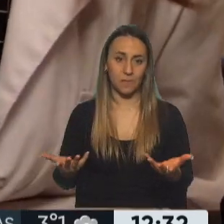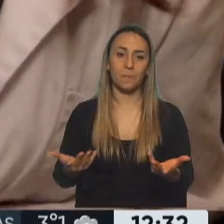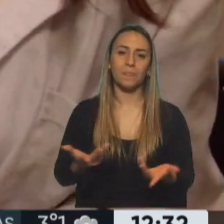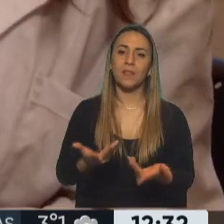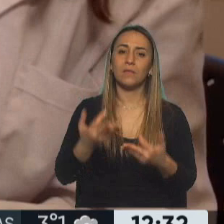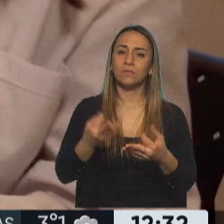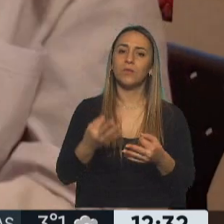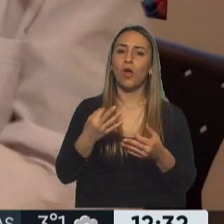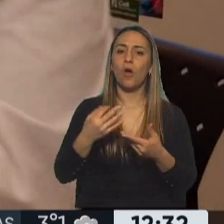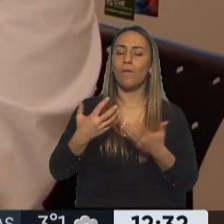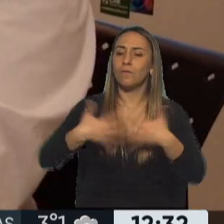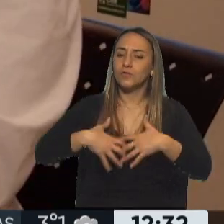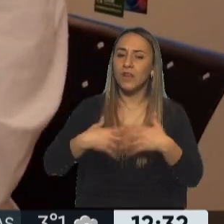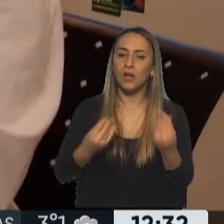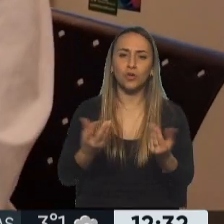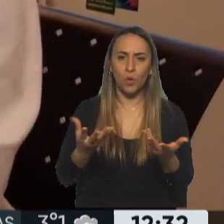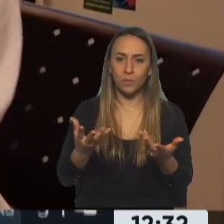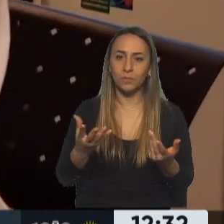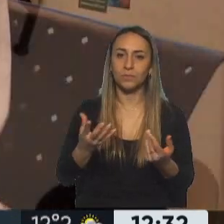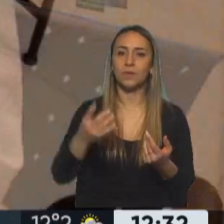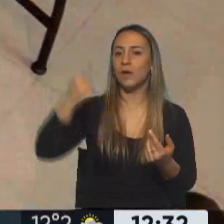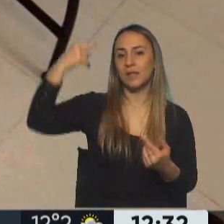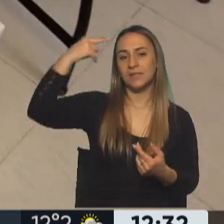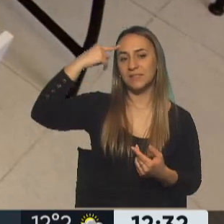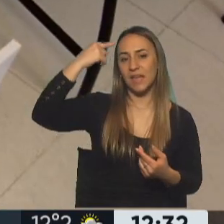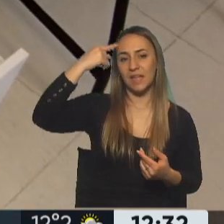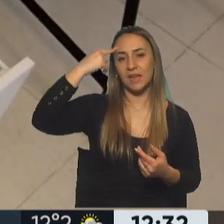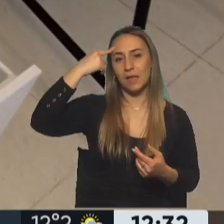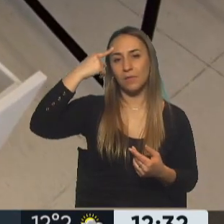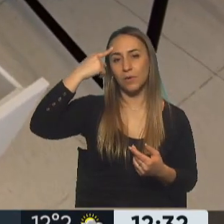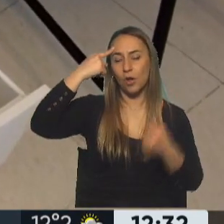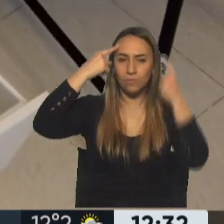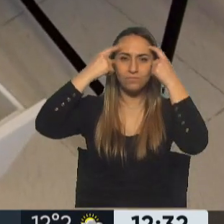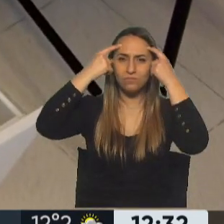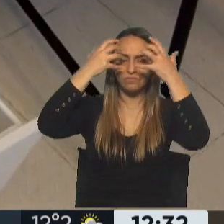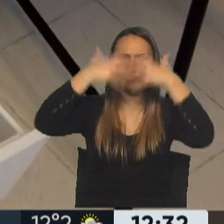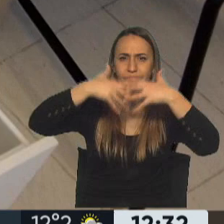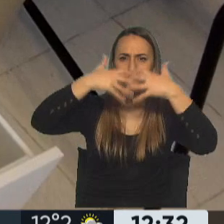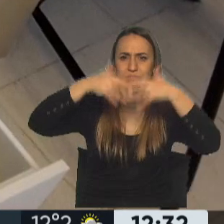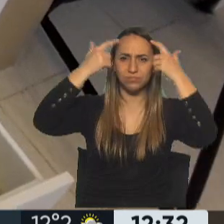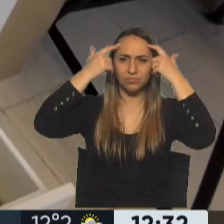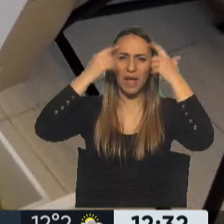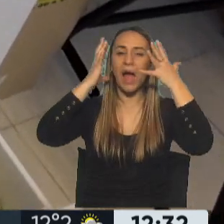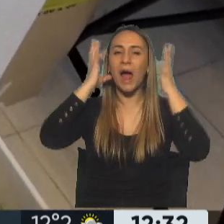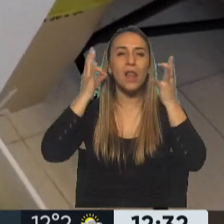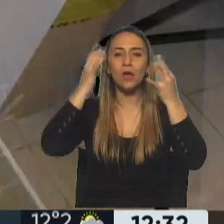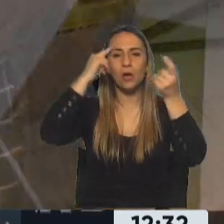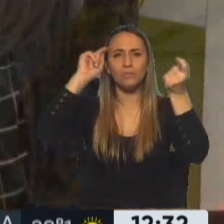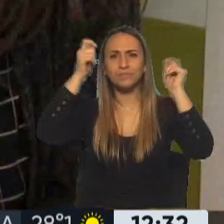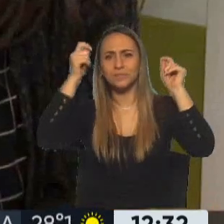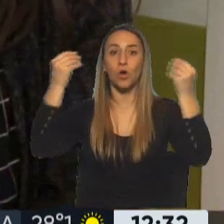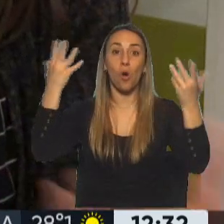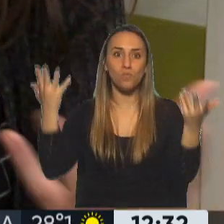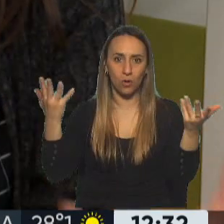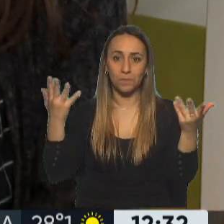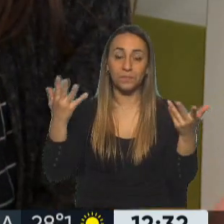los circuitos neuronales que están detrás de estas patologías y ver cómo pueden estar alterados. Y el cerebro a veces